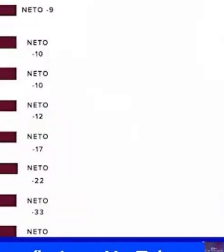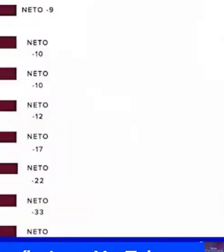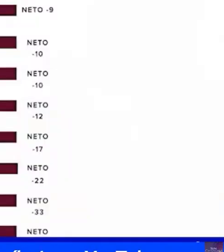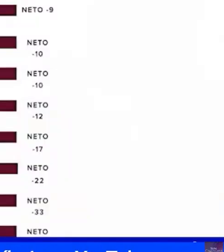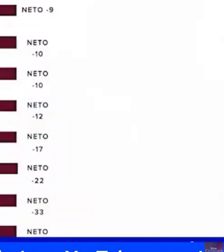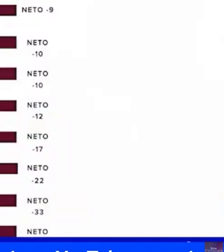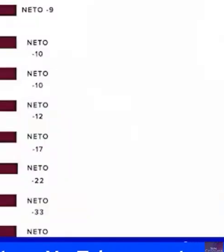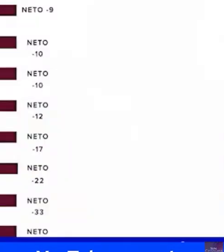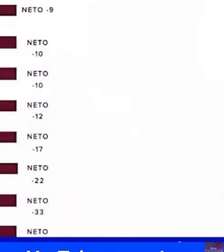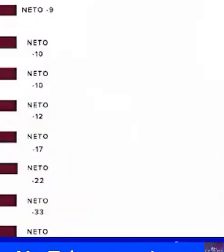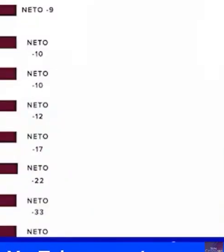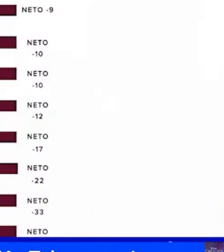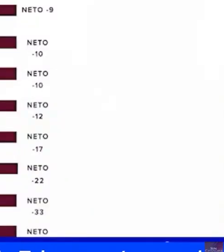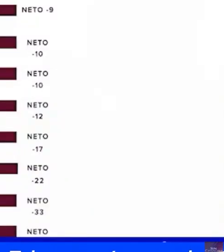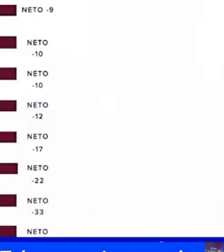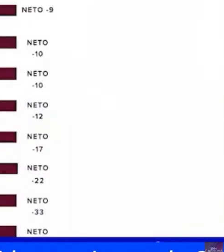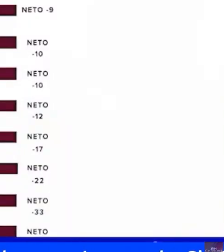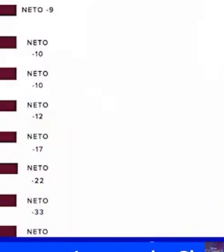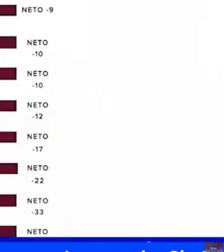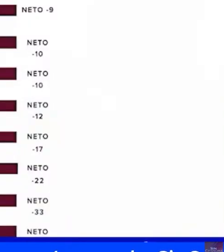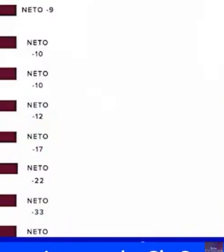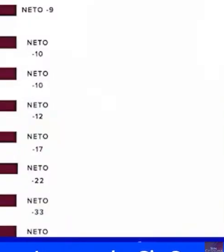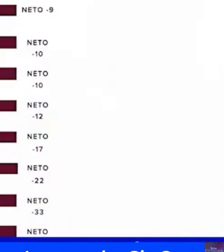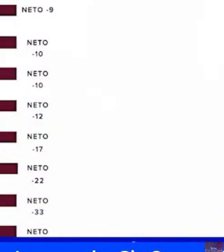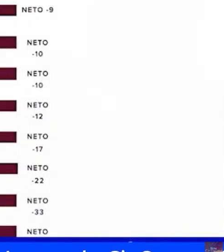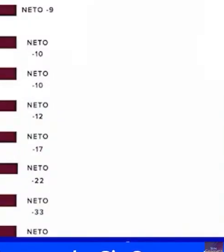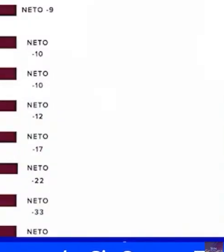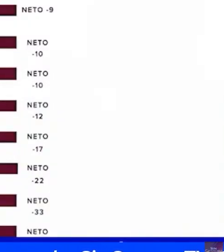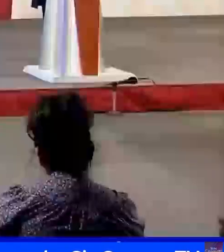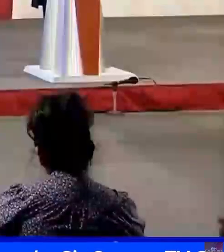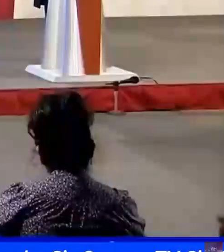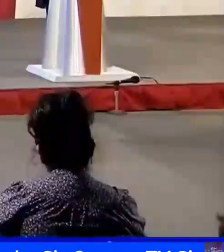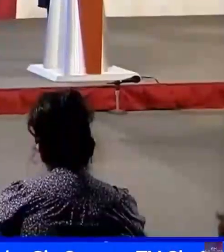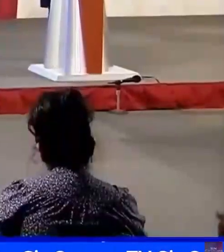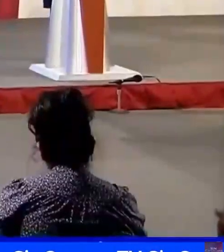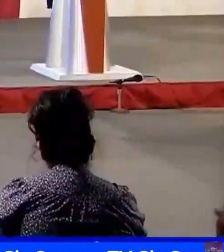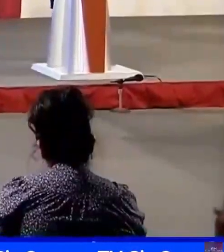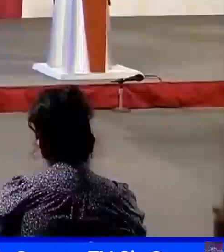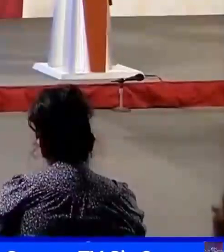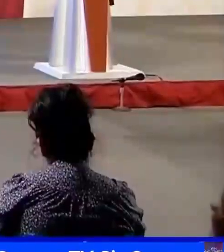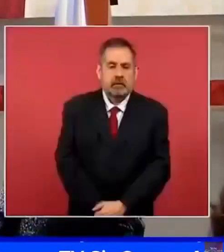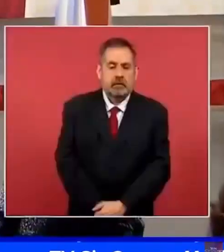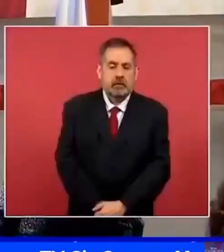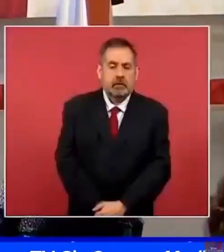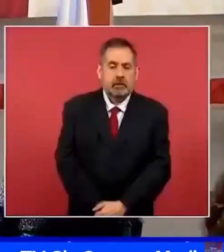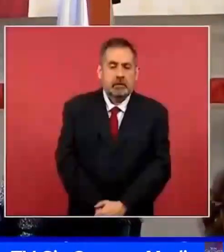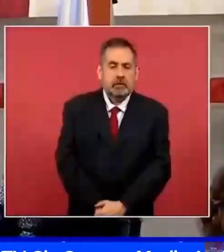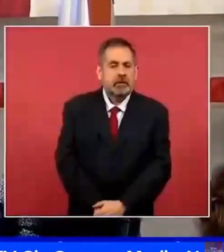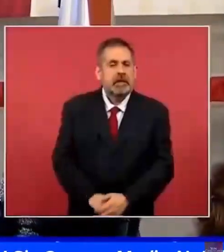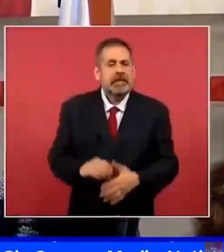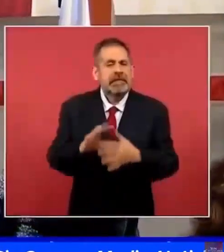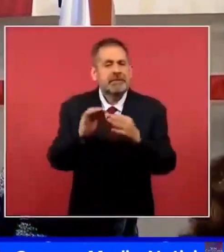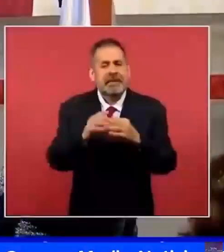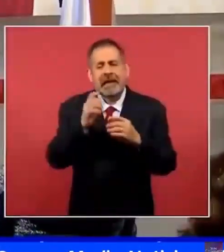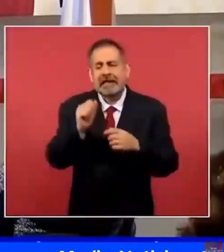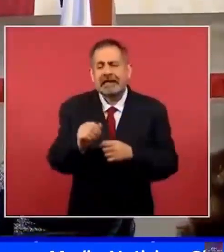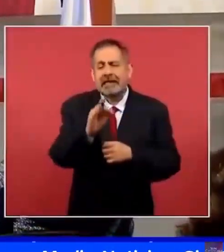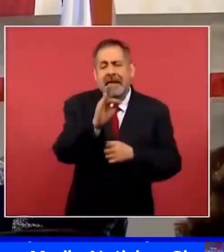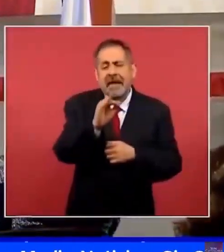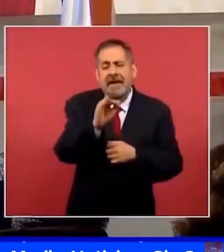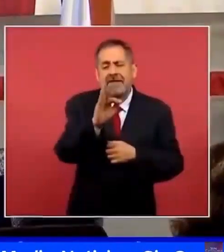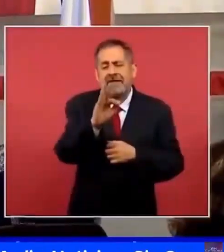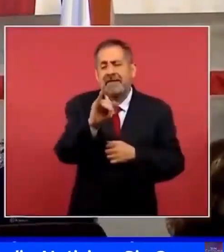la definición de fifí del maestro Taracena, pero cómo narra